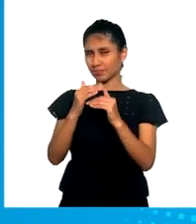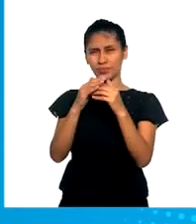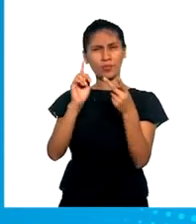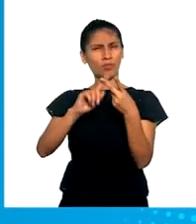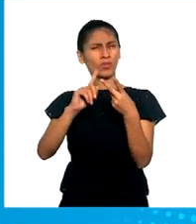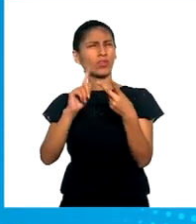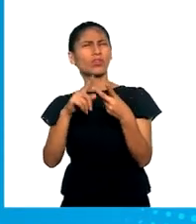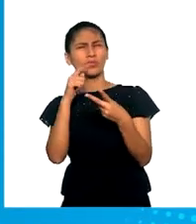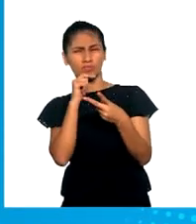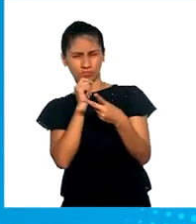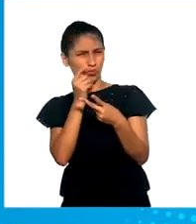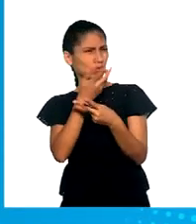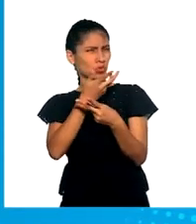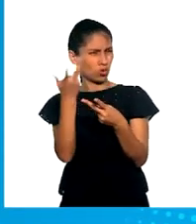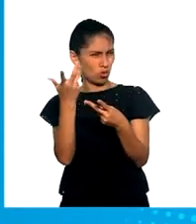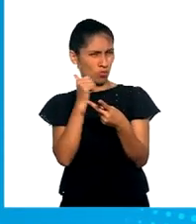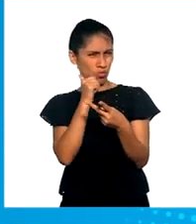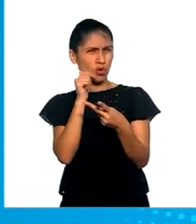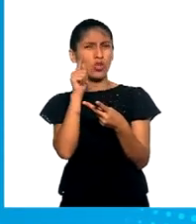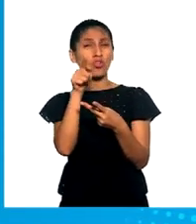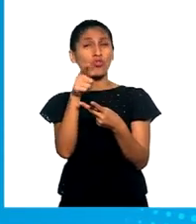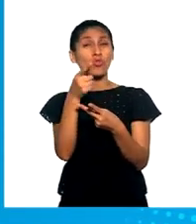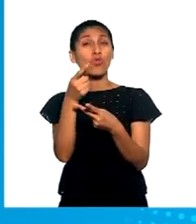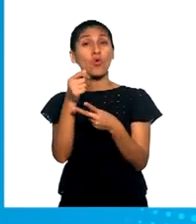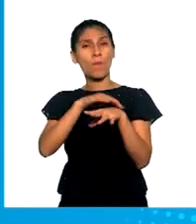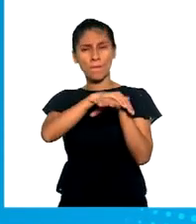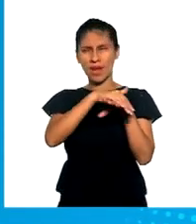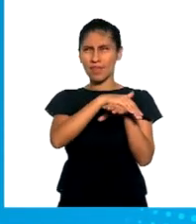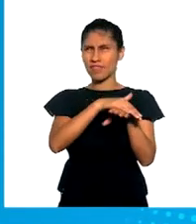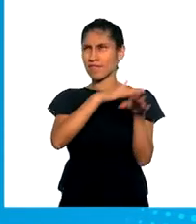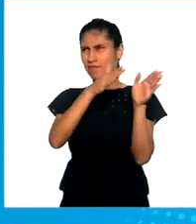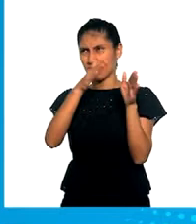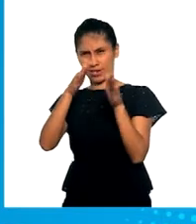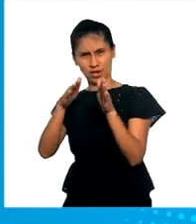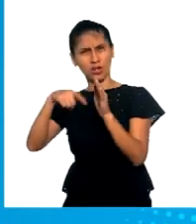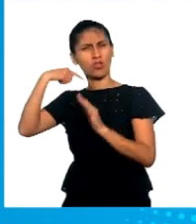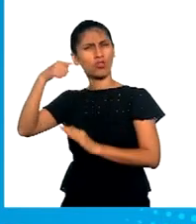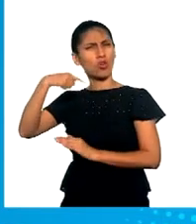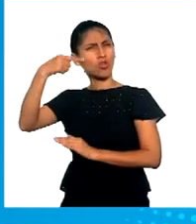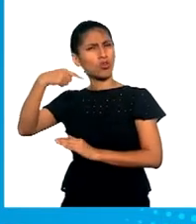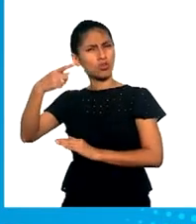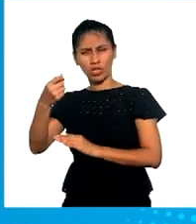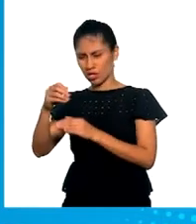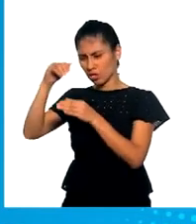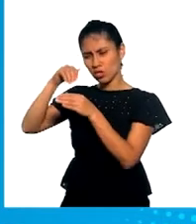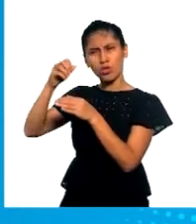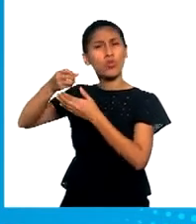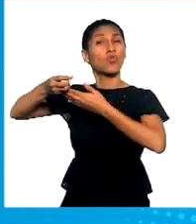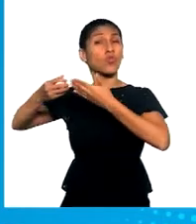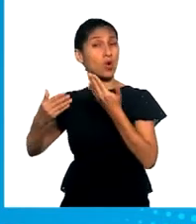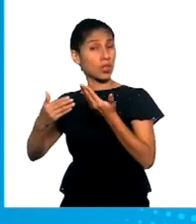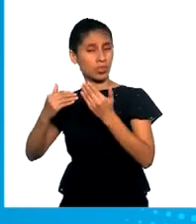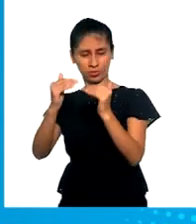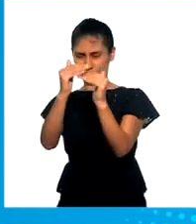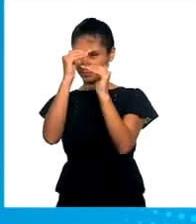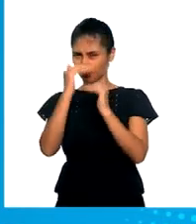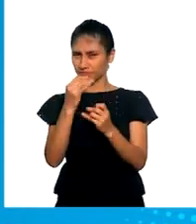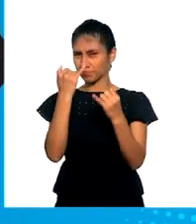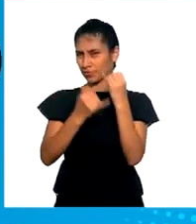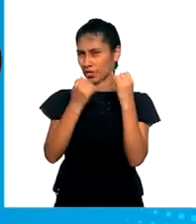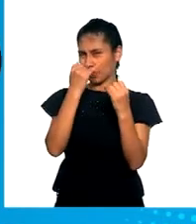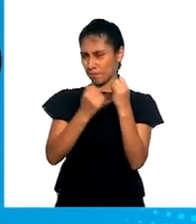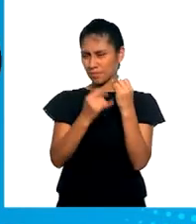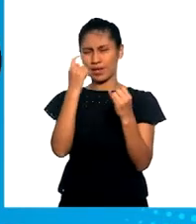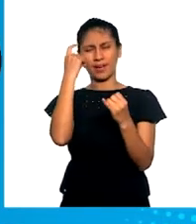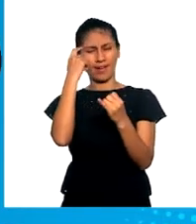monto de tu ahorro esto significa la cantidad que vas a ahorrar cada día semana o mes por último se deben elegir las